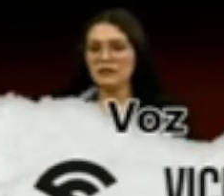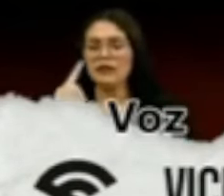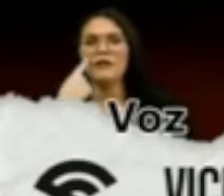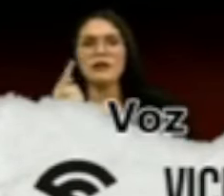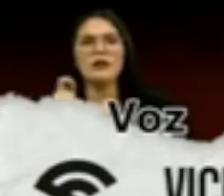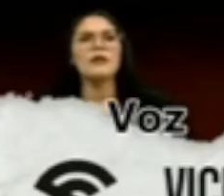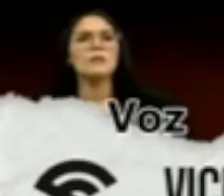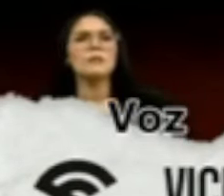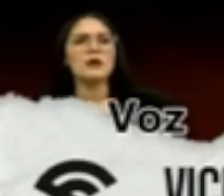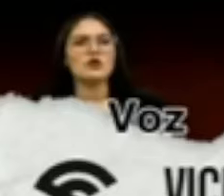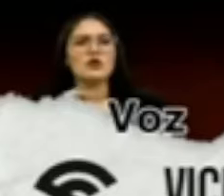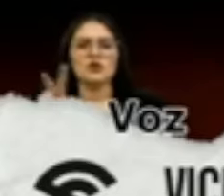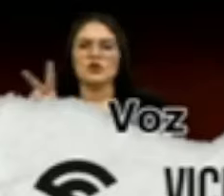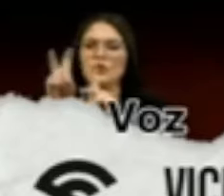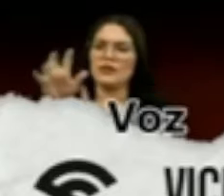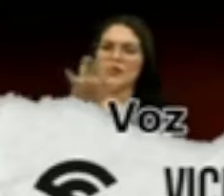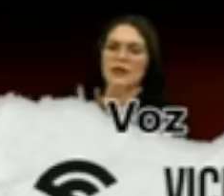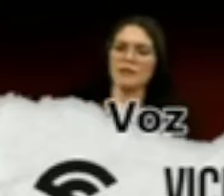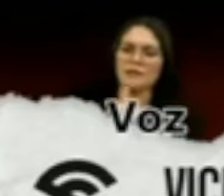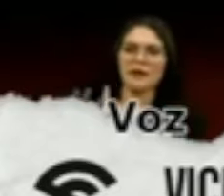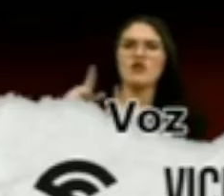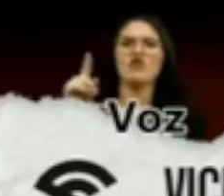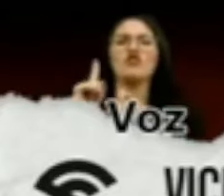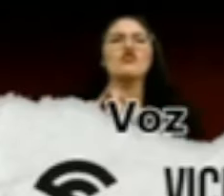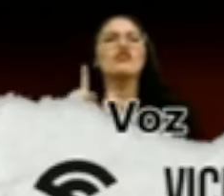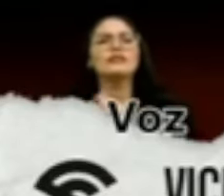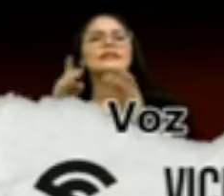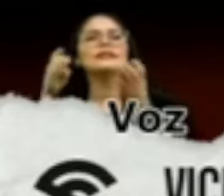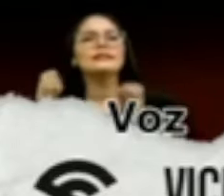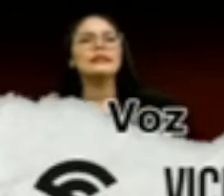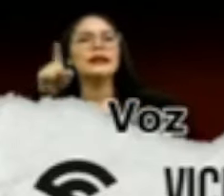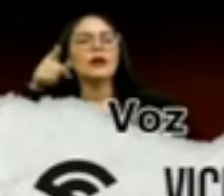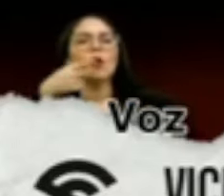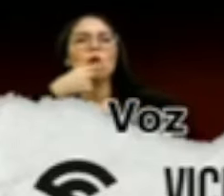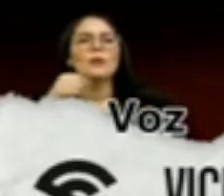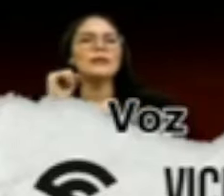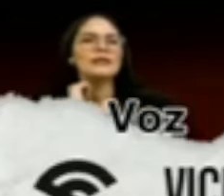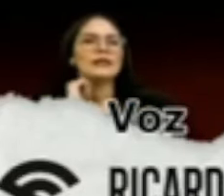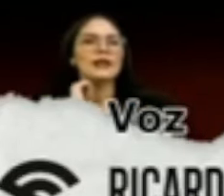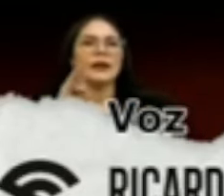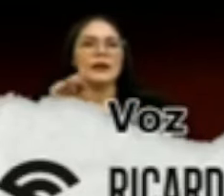en tiempos de Peña Nieto. Nótese mi sarcasmo, querido Ricardo Sevilla.